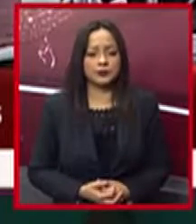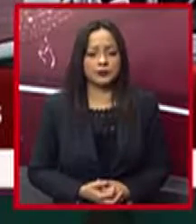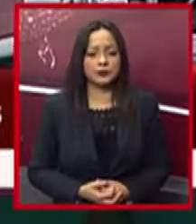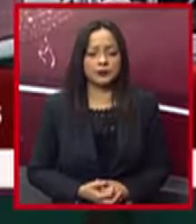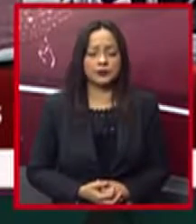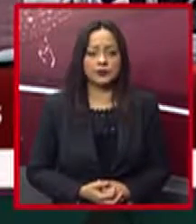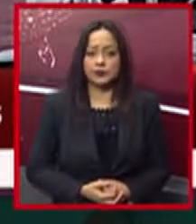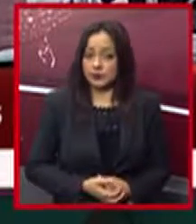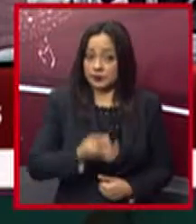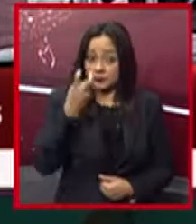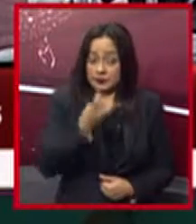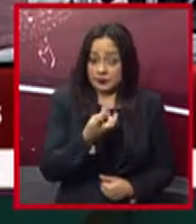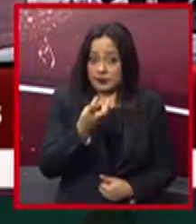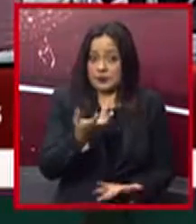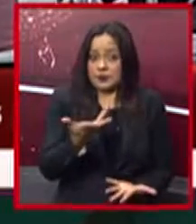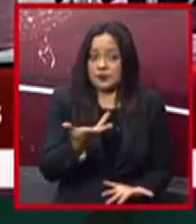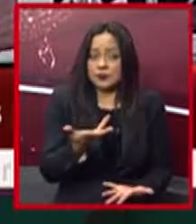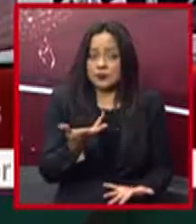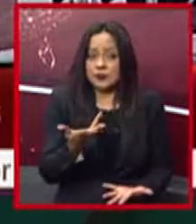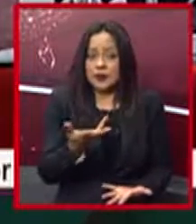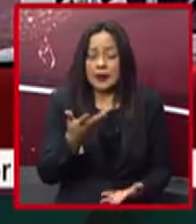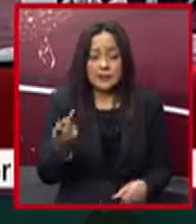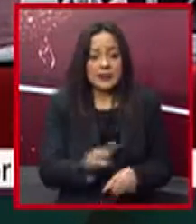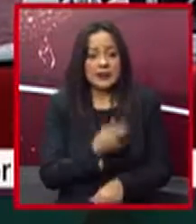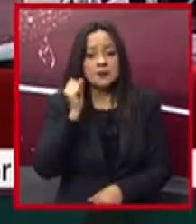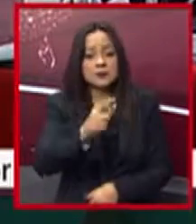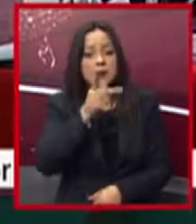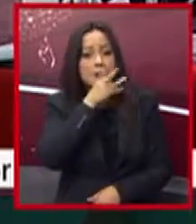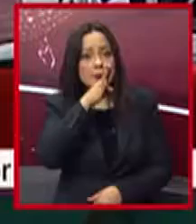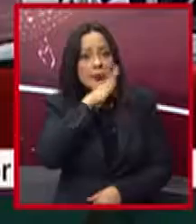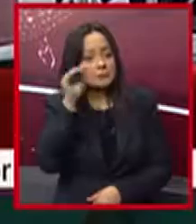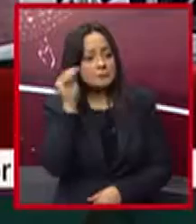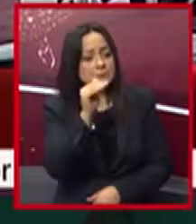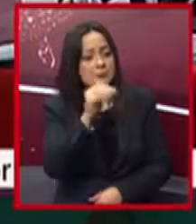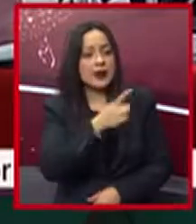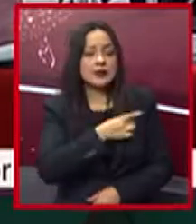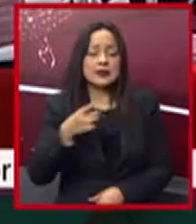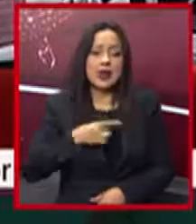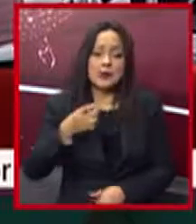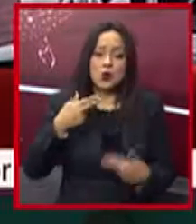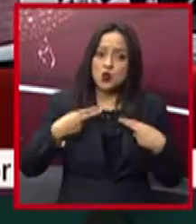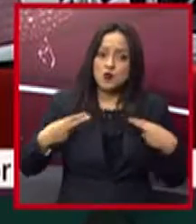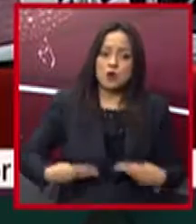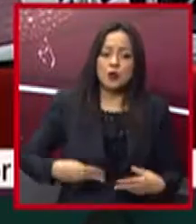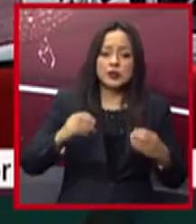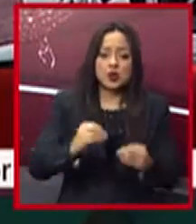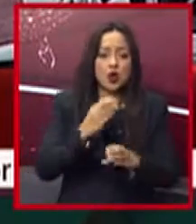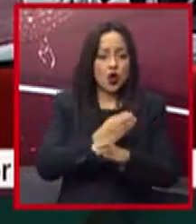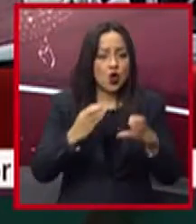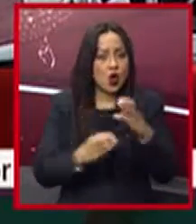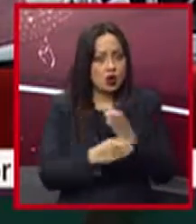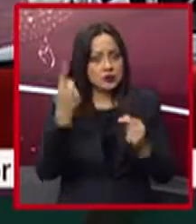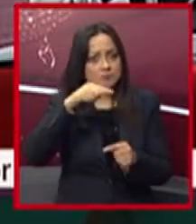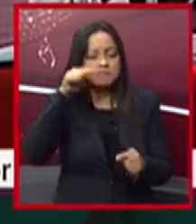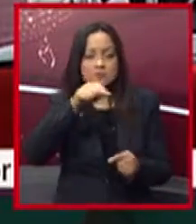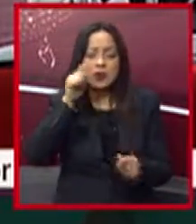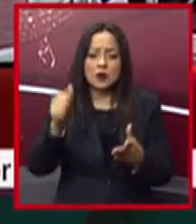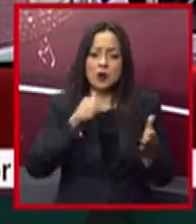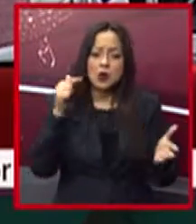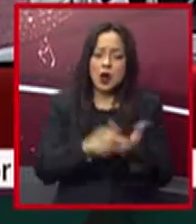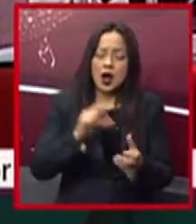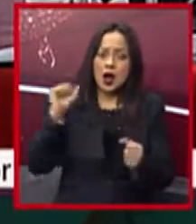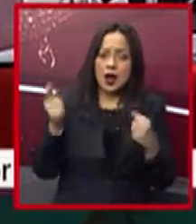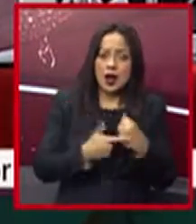Que no es posible que se les exija a los padres de familia comprar los uniformes en cierto establecimiento. La